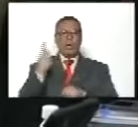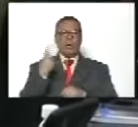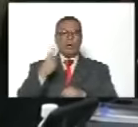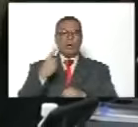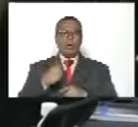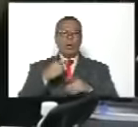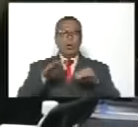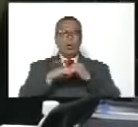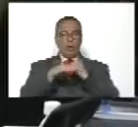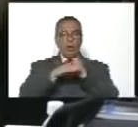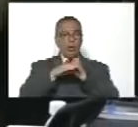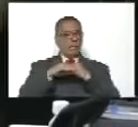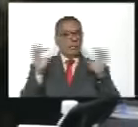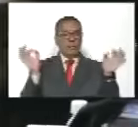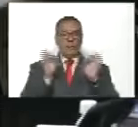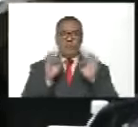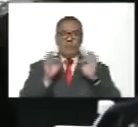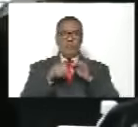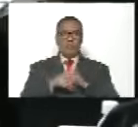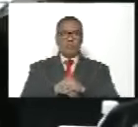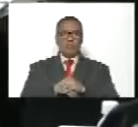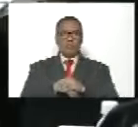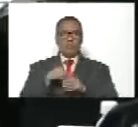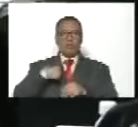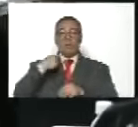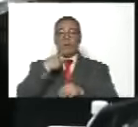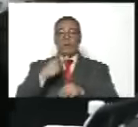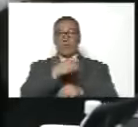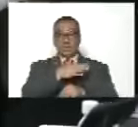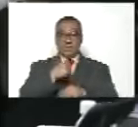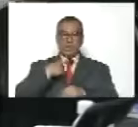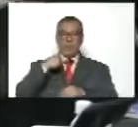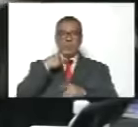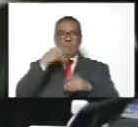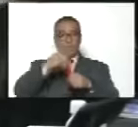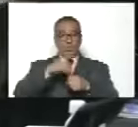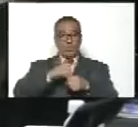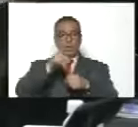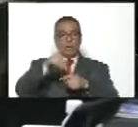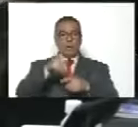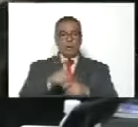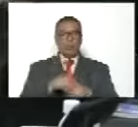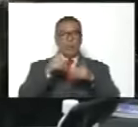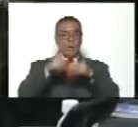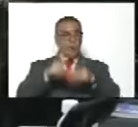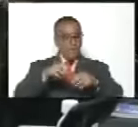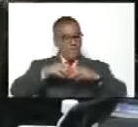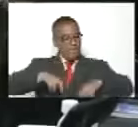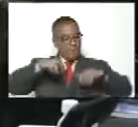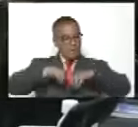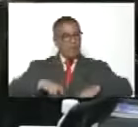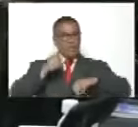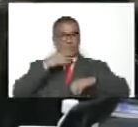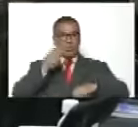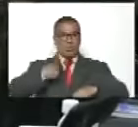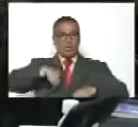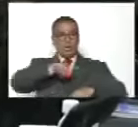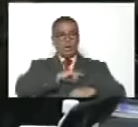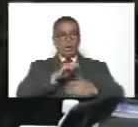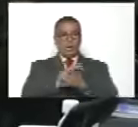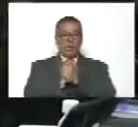elección en igualdad de condiciones. Quiero decir además que todos estos datos son producto de una investigación extraordinaria que hizo nuestro